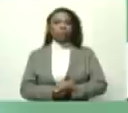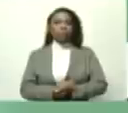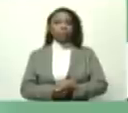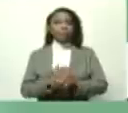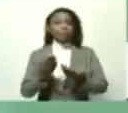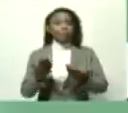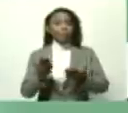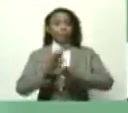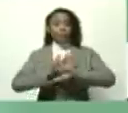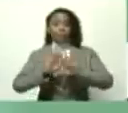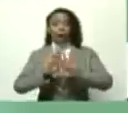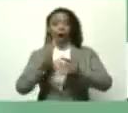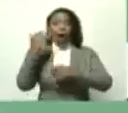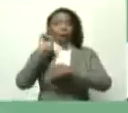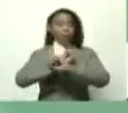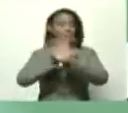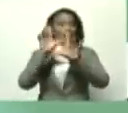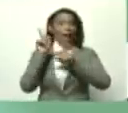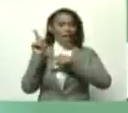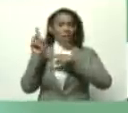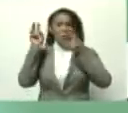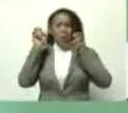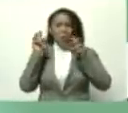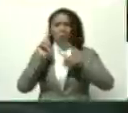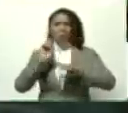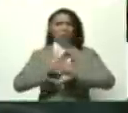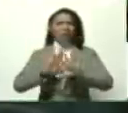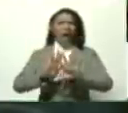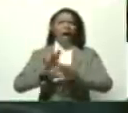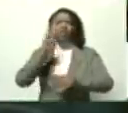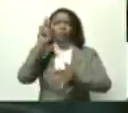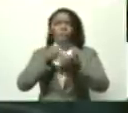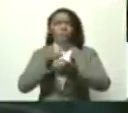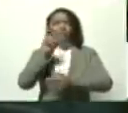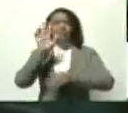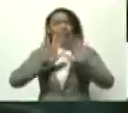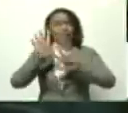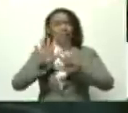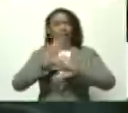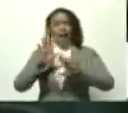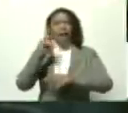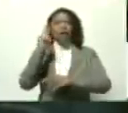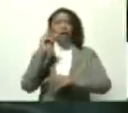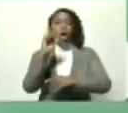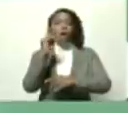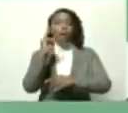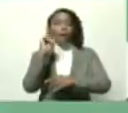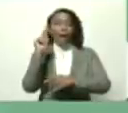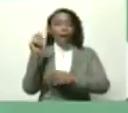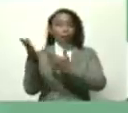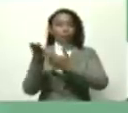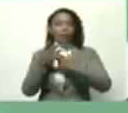ya queda claro, esto no es algo nuevo, Madeleine. Ya en el año 2015, el COCRI recibió dinero.